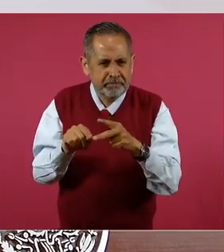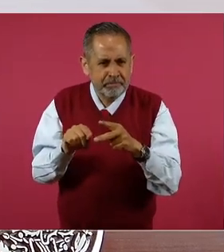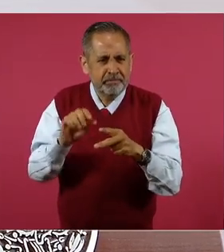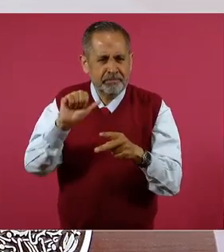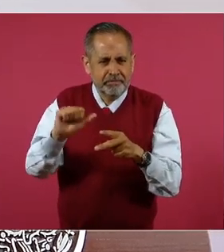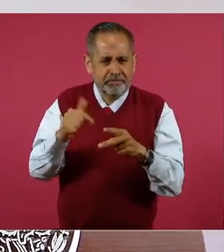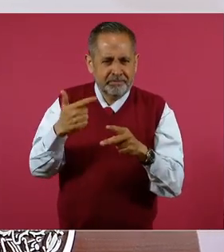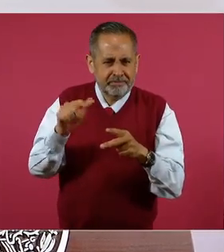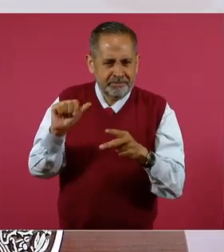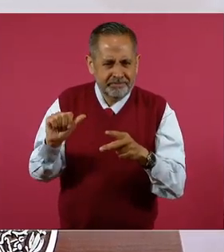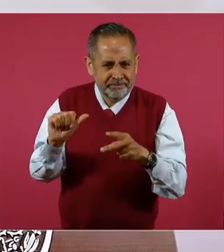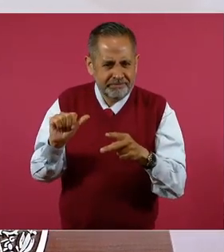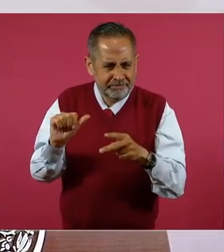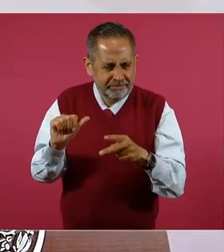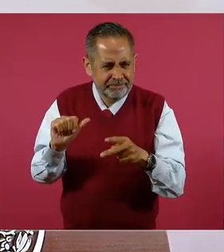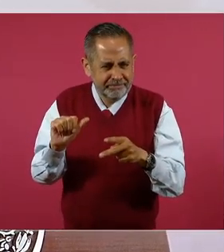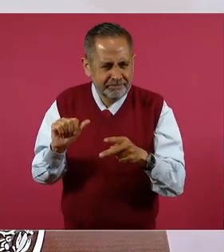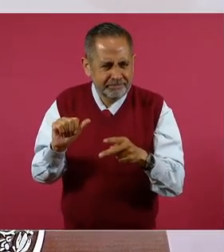agrario.